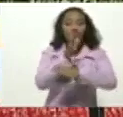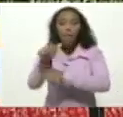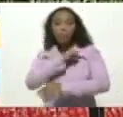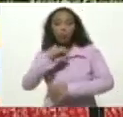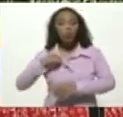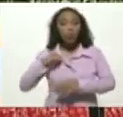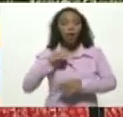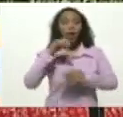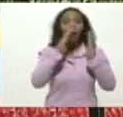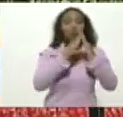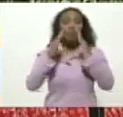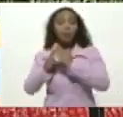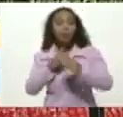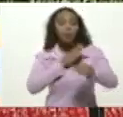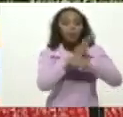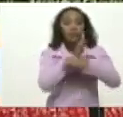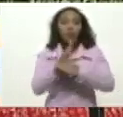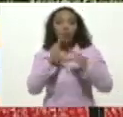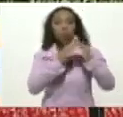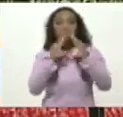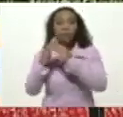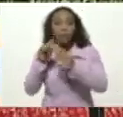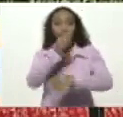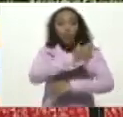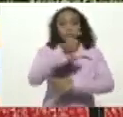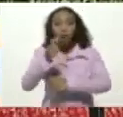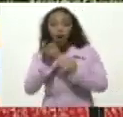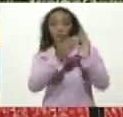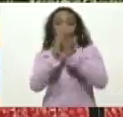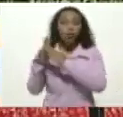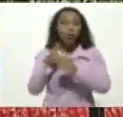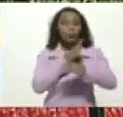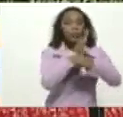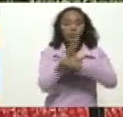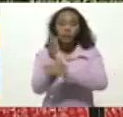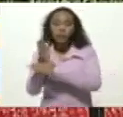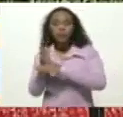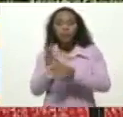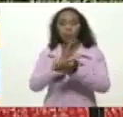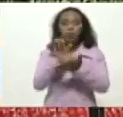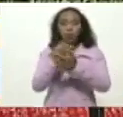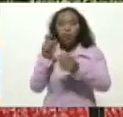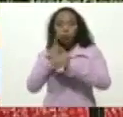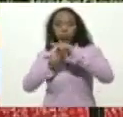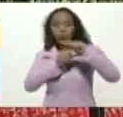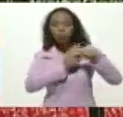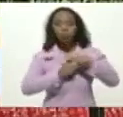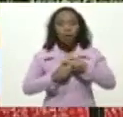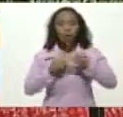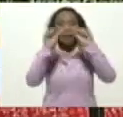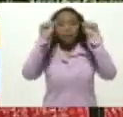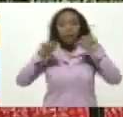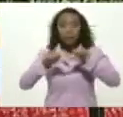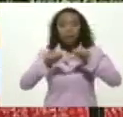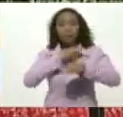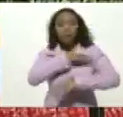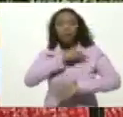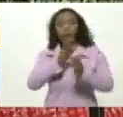personalizadamente, casa por casa, caso por caso, comunidad por comunidad. Y además el sistema de Misiones y Grandes